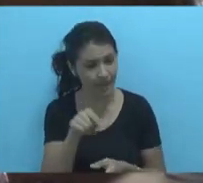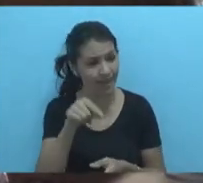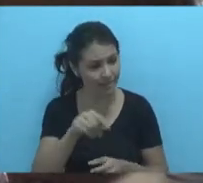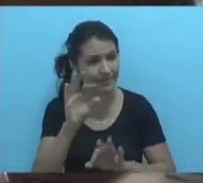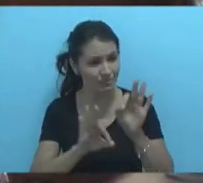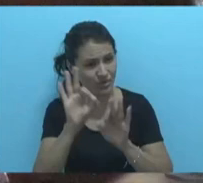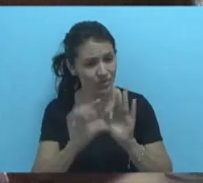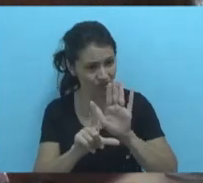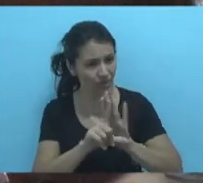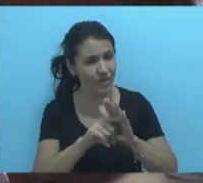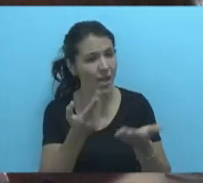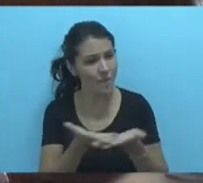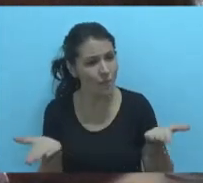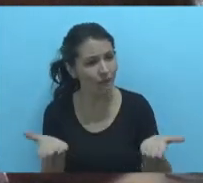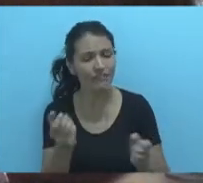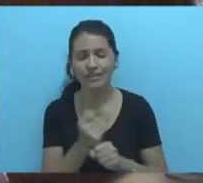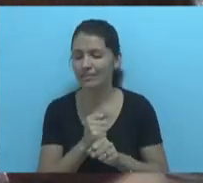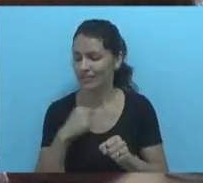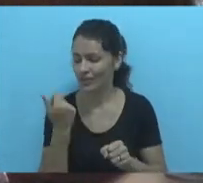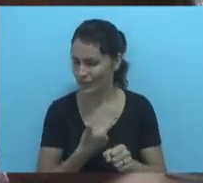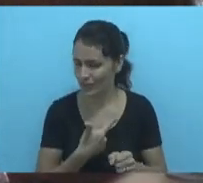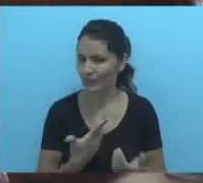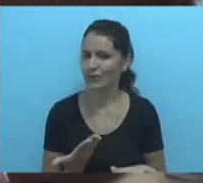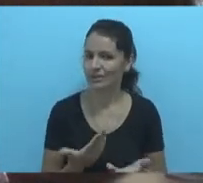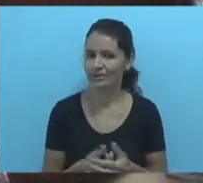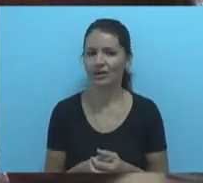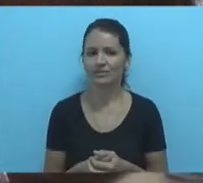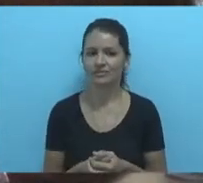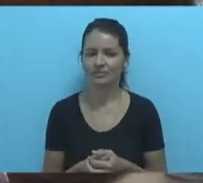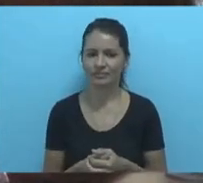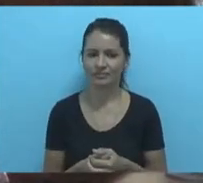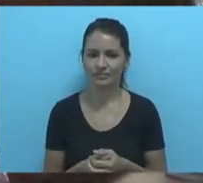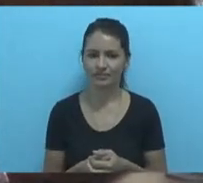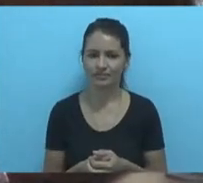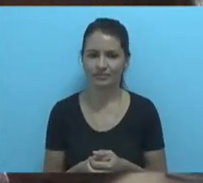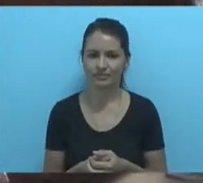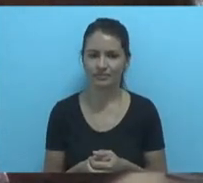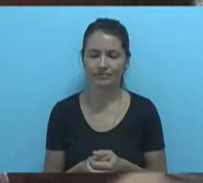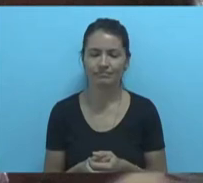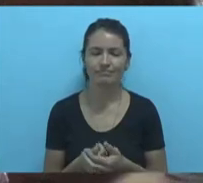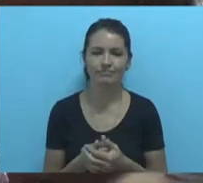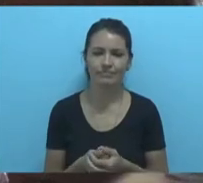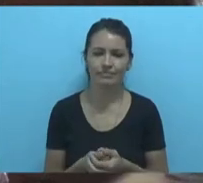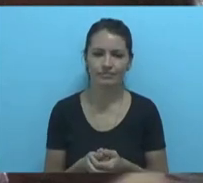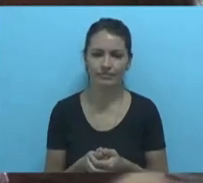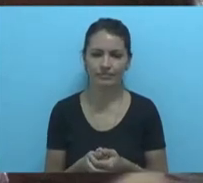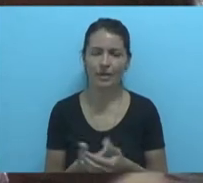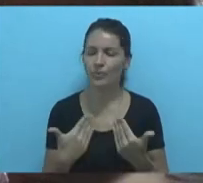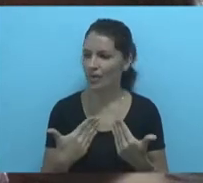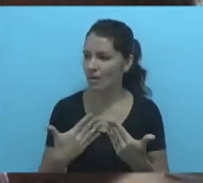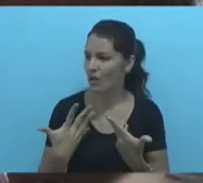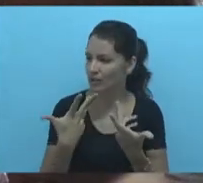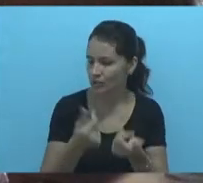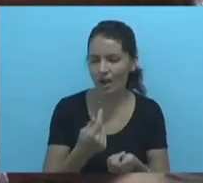la calidad de vida de los argentinos? Y ni hablar que este es el caso de los más de 4 millones de argentinos y argentinas